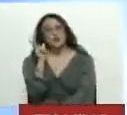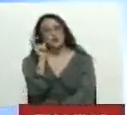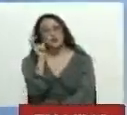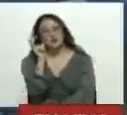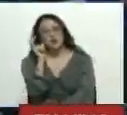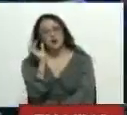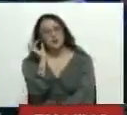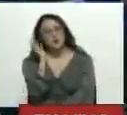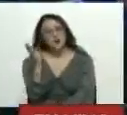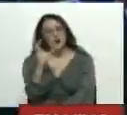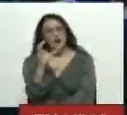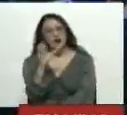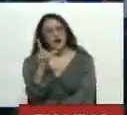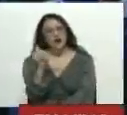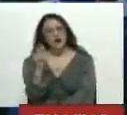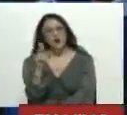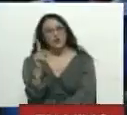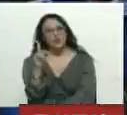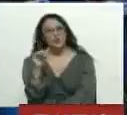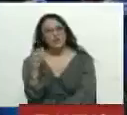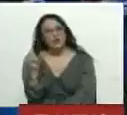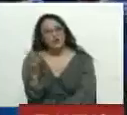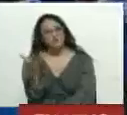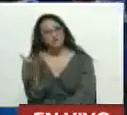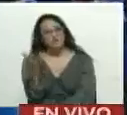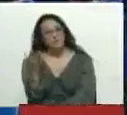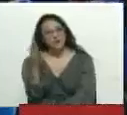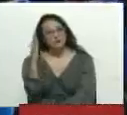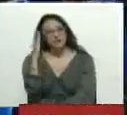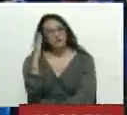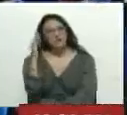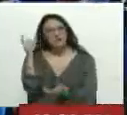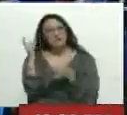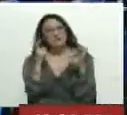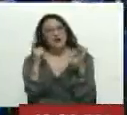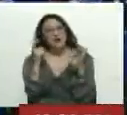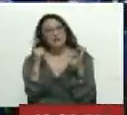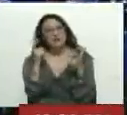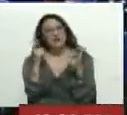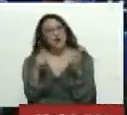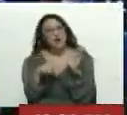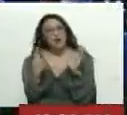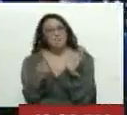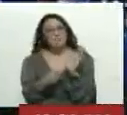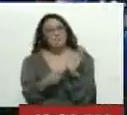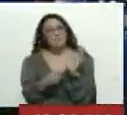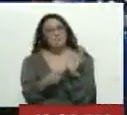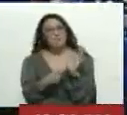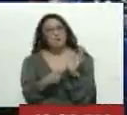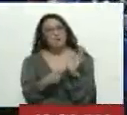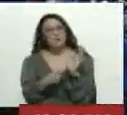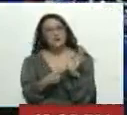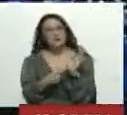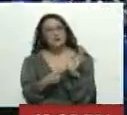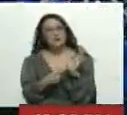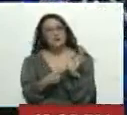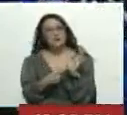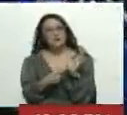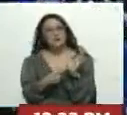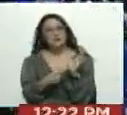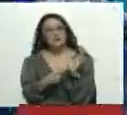Claudia pareciera saber que Chávez era integral por supuesto que era un todo pues